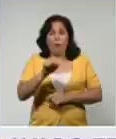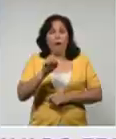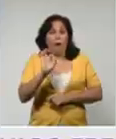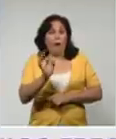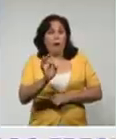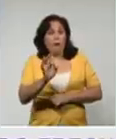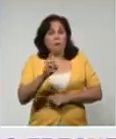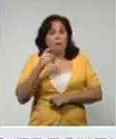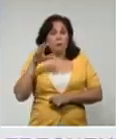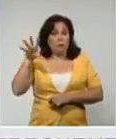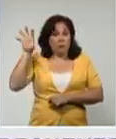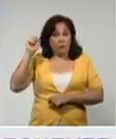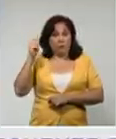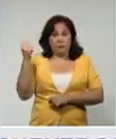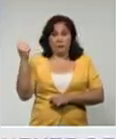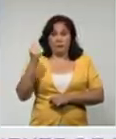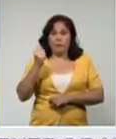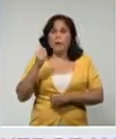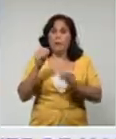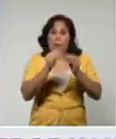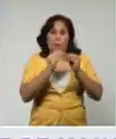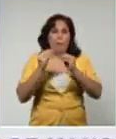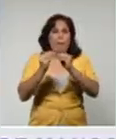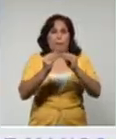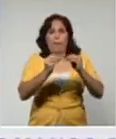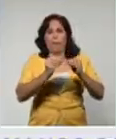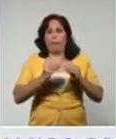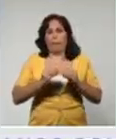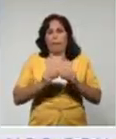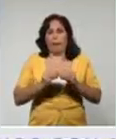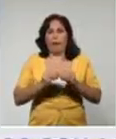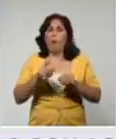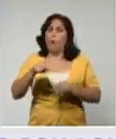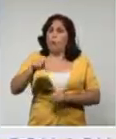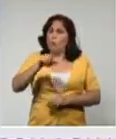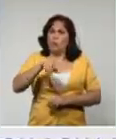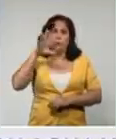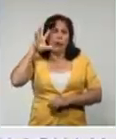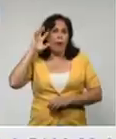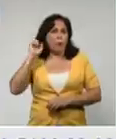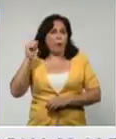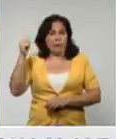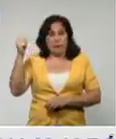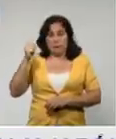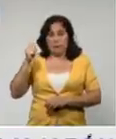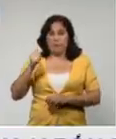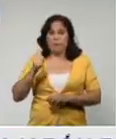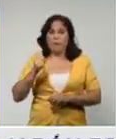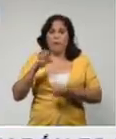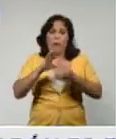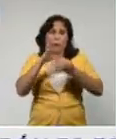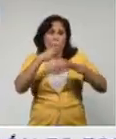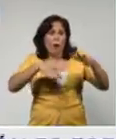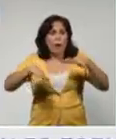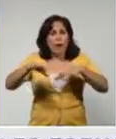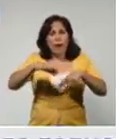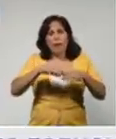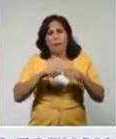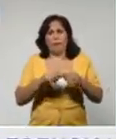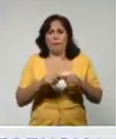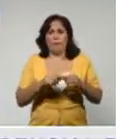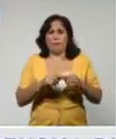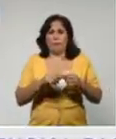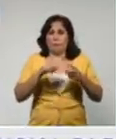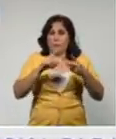tenido eventos de transmisión. Ahí ustedes ven que está el evento de Guanabo, el evento